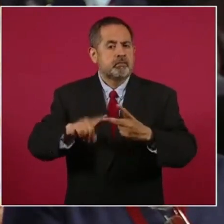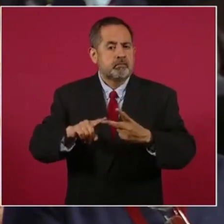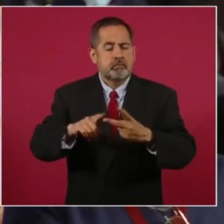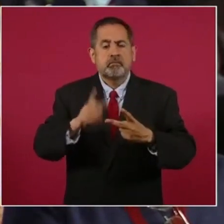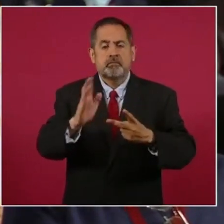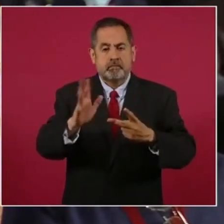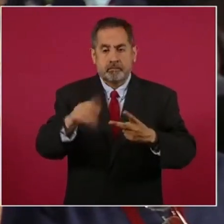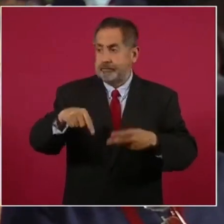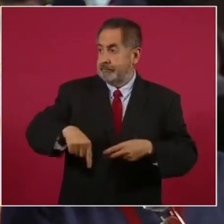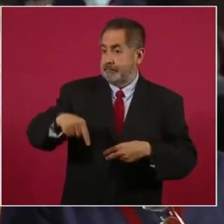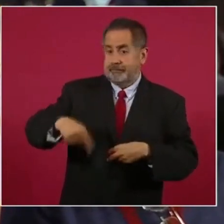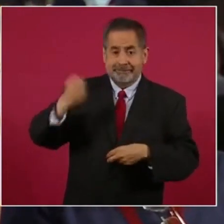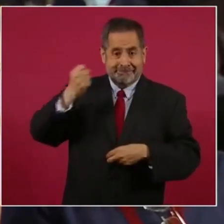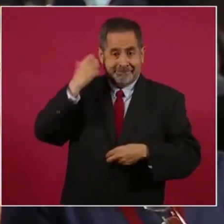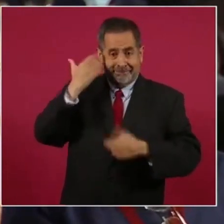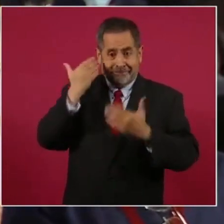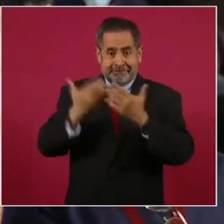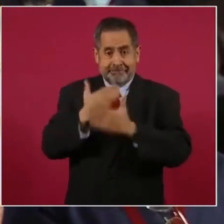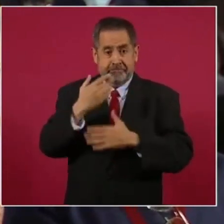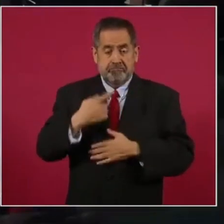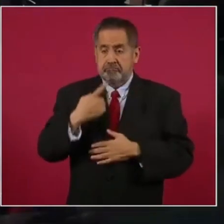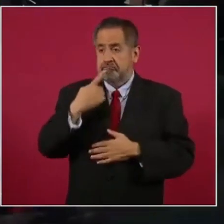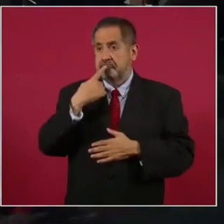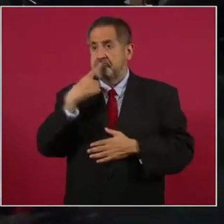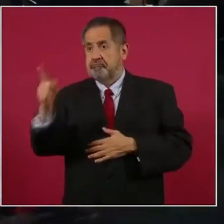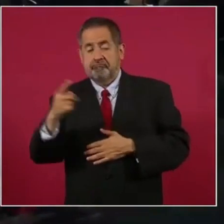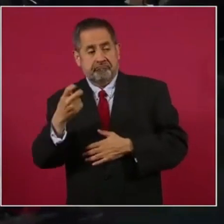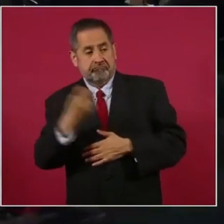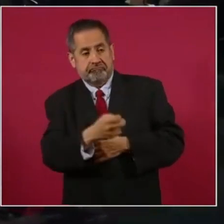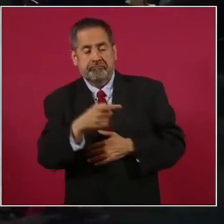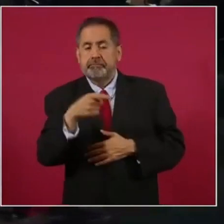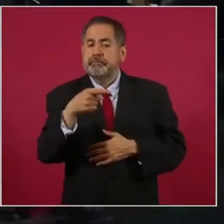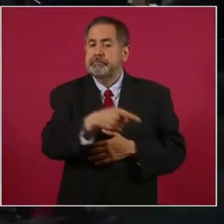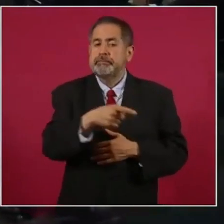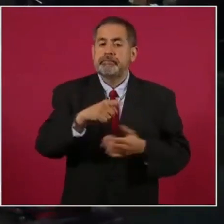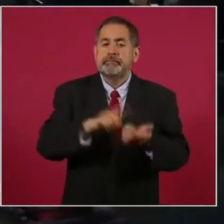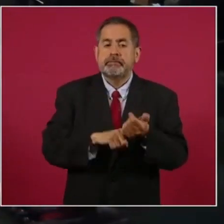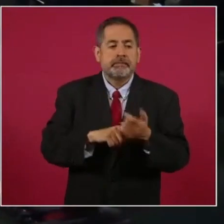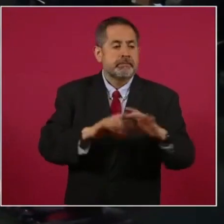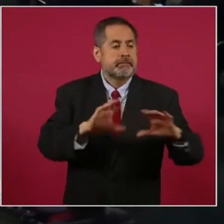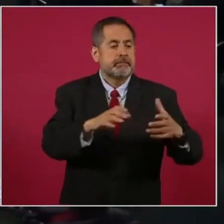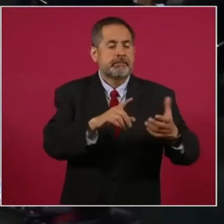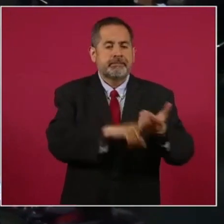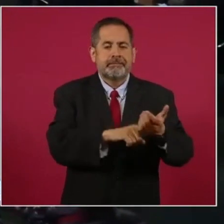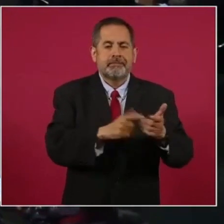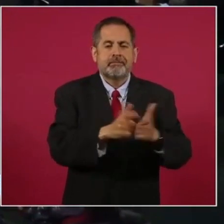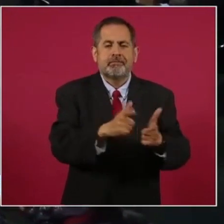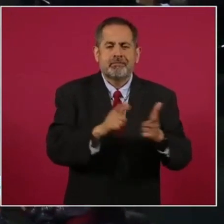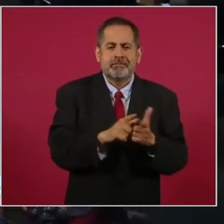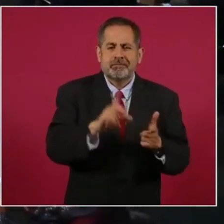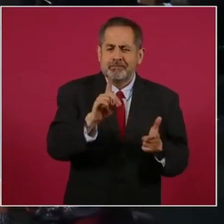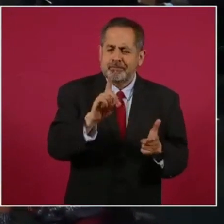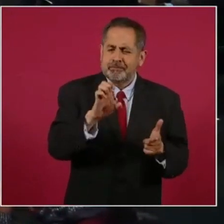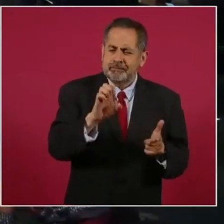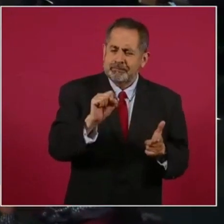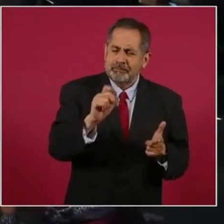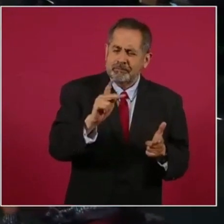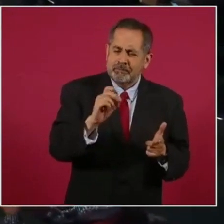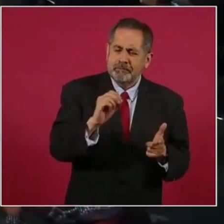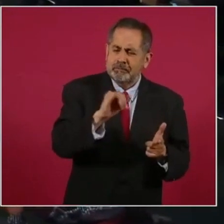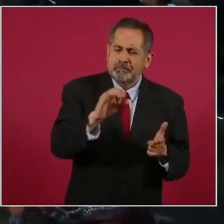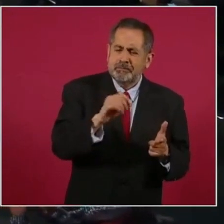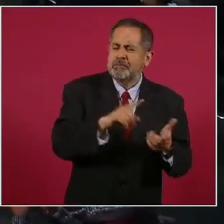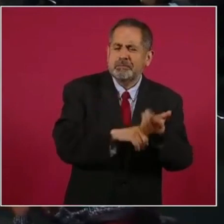denunció en esta conferencia matutina la situación del cártel del despojo, una de las muchas situaciones que se